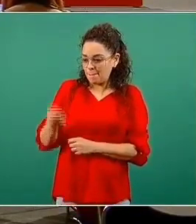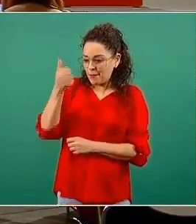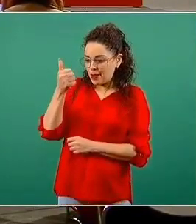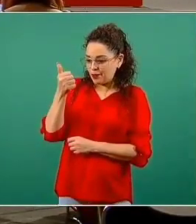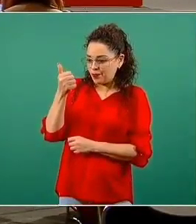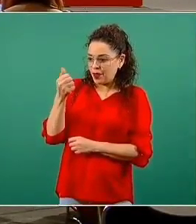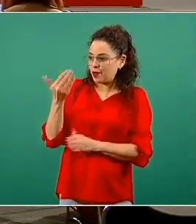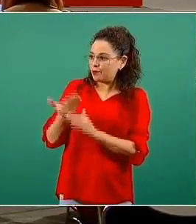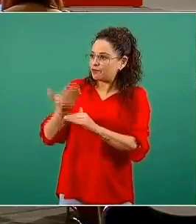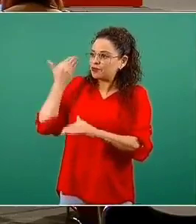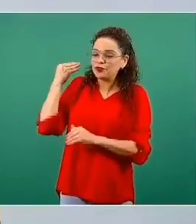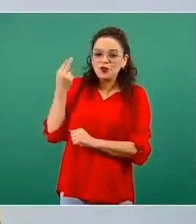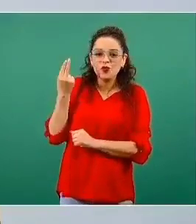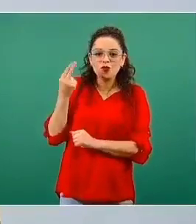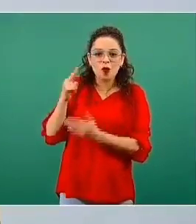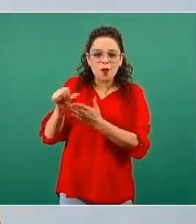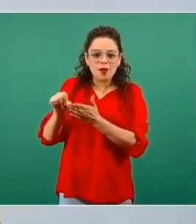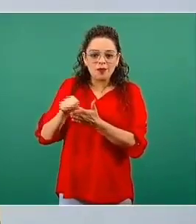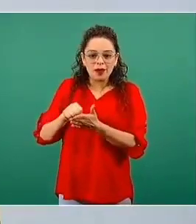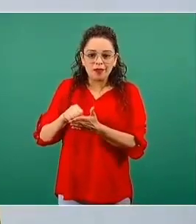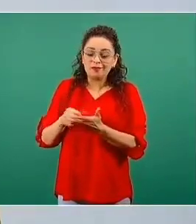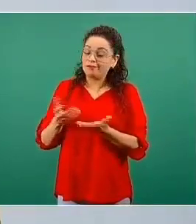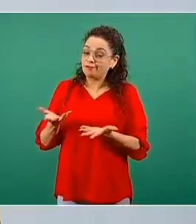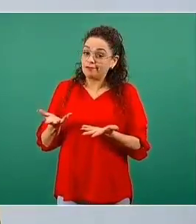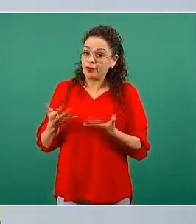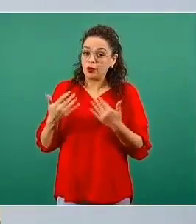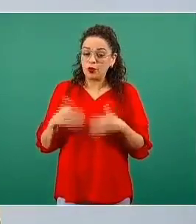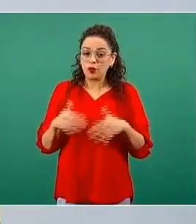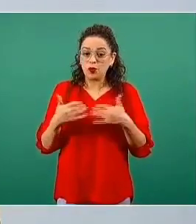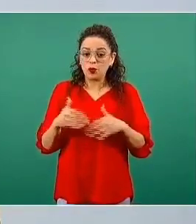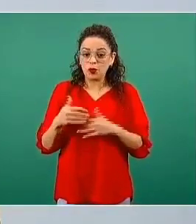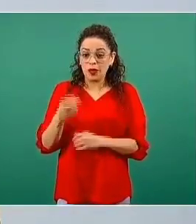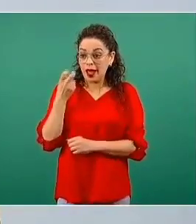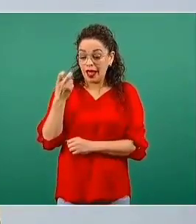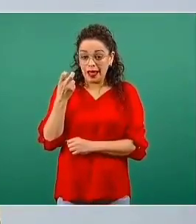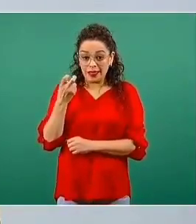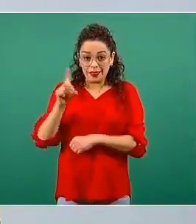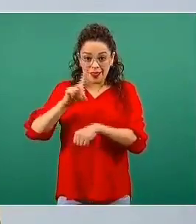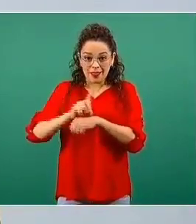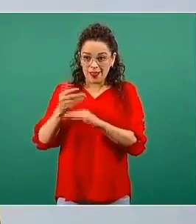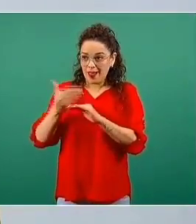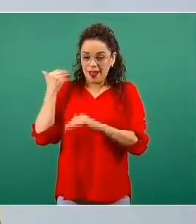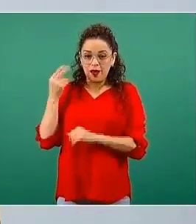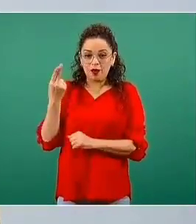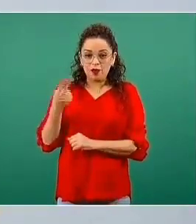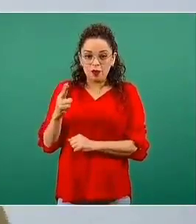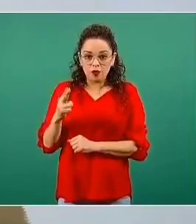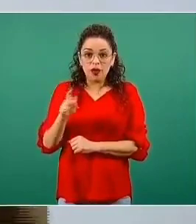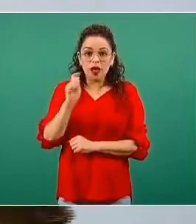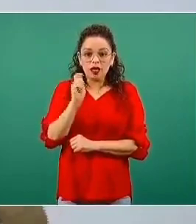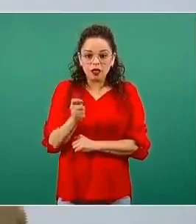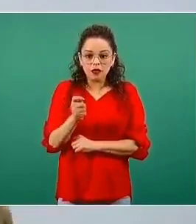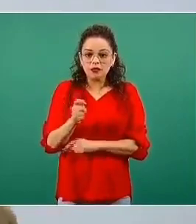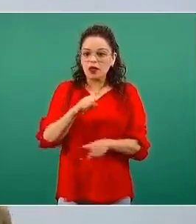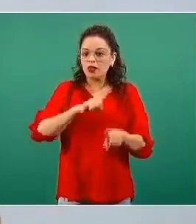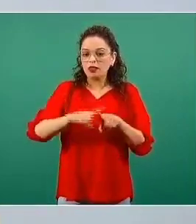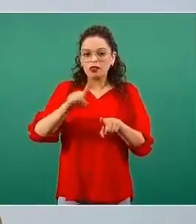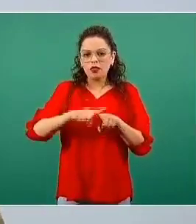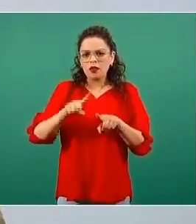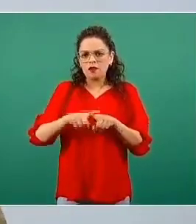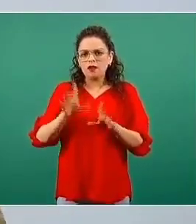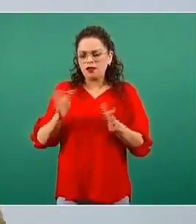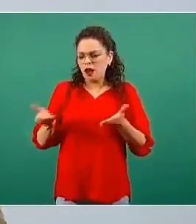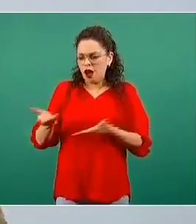evento en noviembre, realmente el evento de noviembre pues también fue la continuidad de múltiples interacciones que